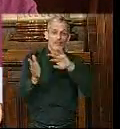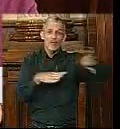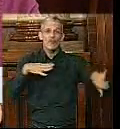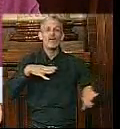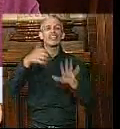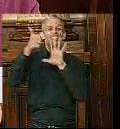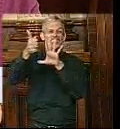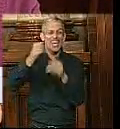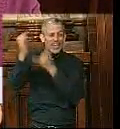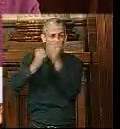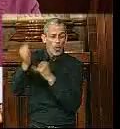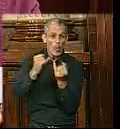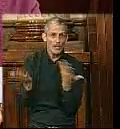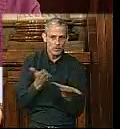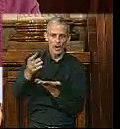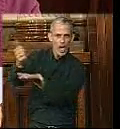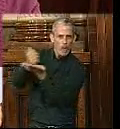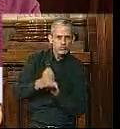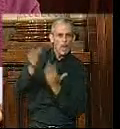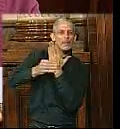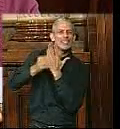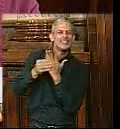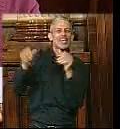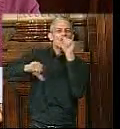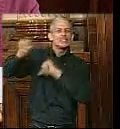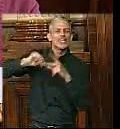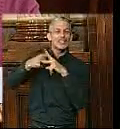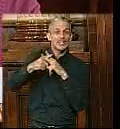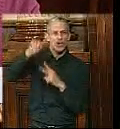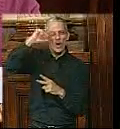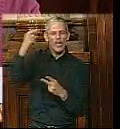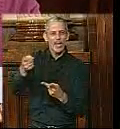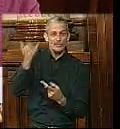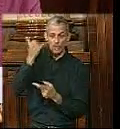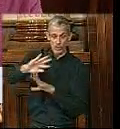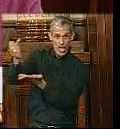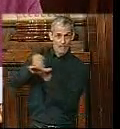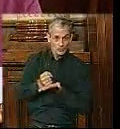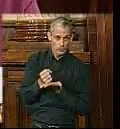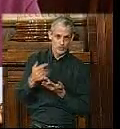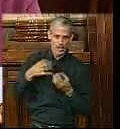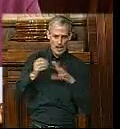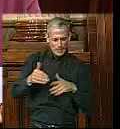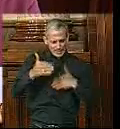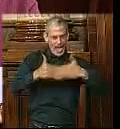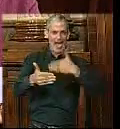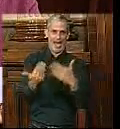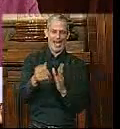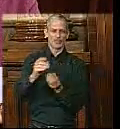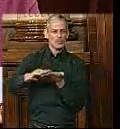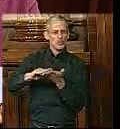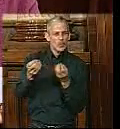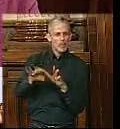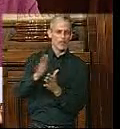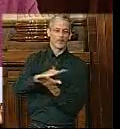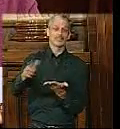más que nos subsidió el Ministerio de Ciencia y Tecnología de la Nación, que estamos empezando a desarrollar, y